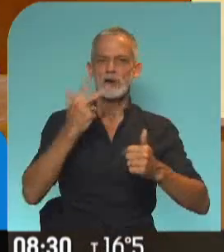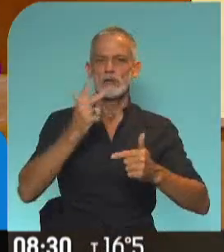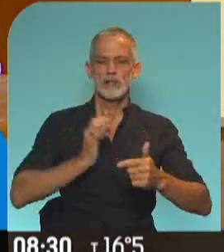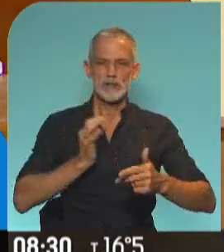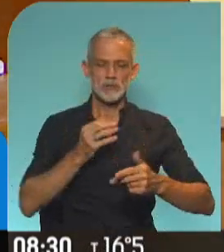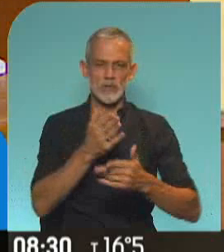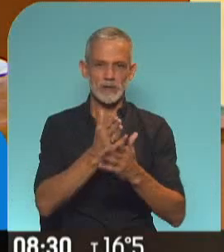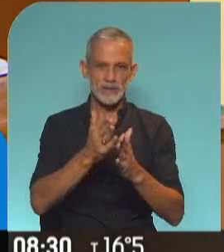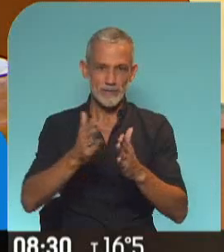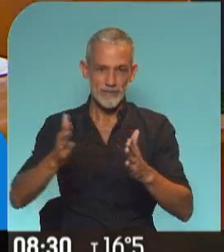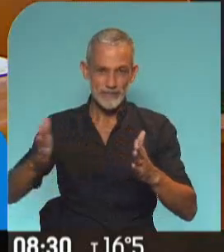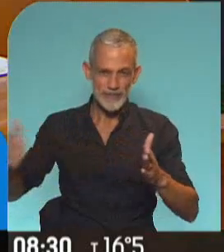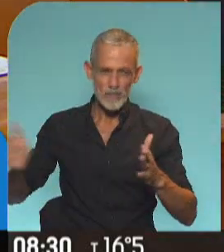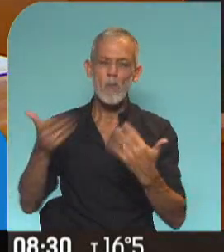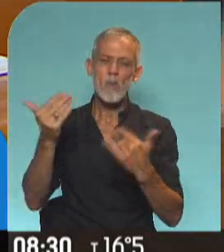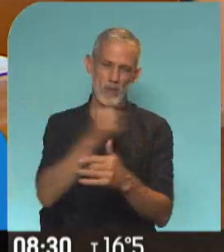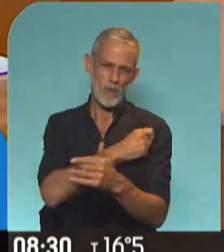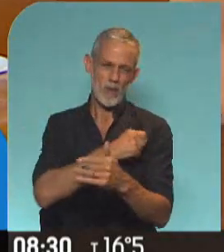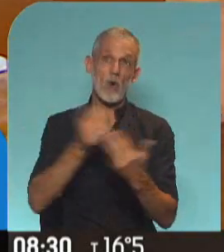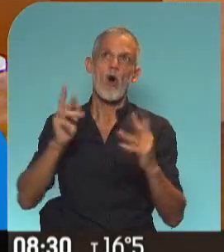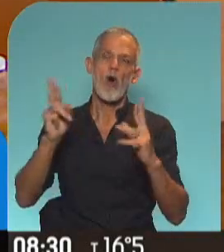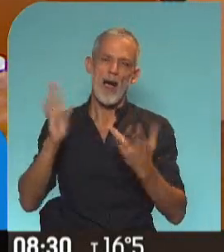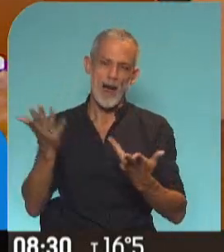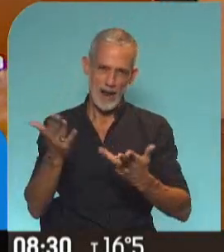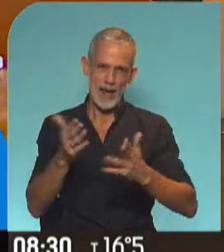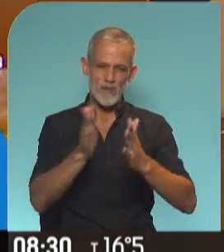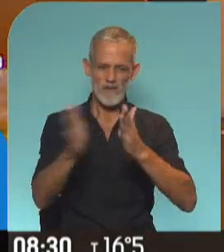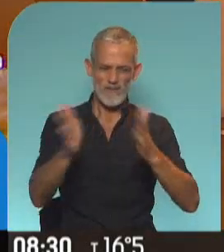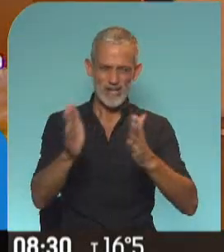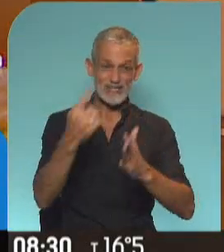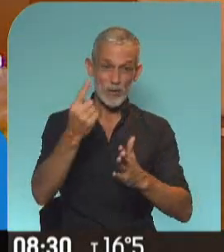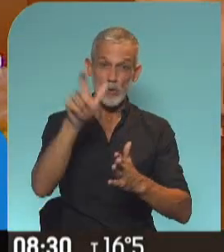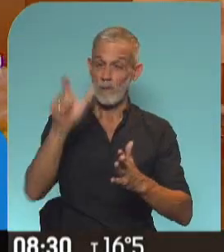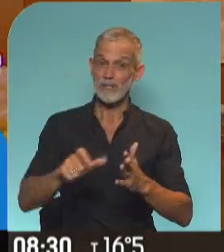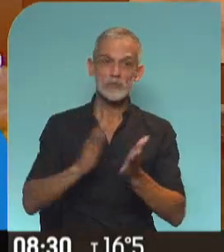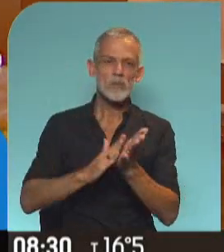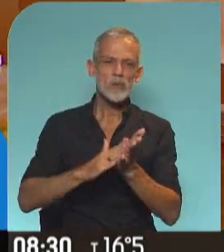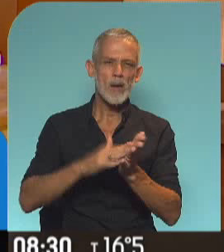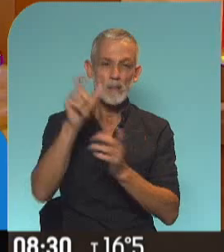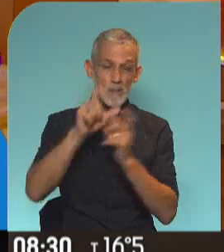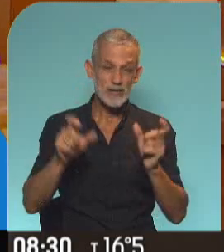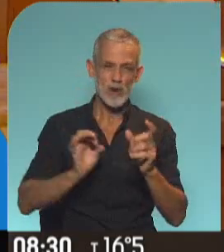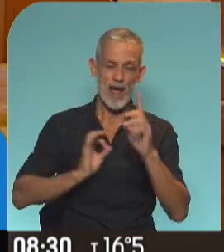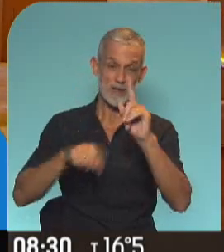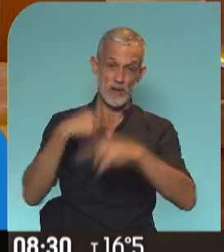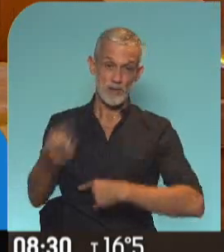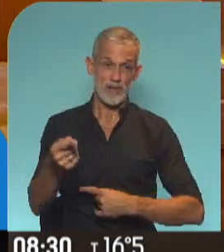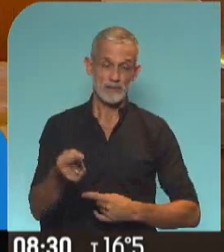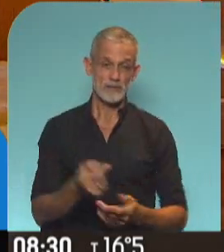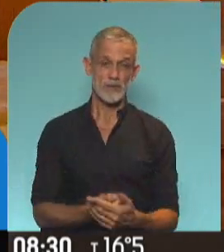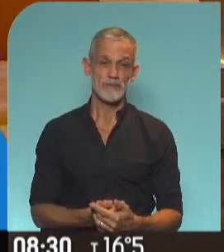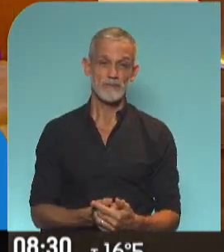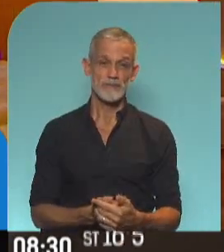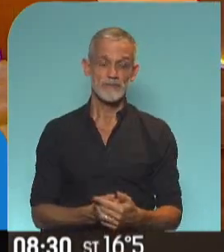podríamos tener ya una ojalá podemos tenerla antes por lo menos una fase uno en paciente en humanos empezará el año que viene bueno a ver